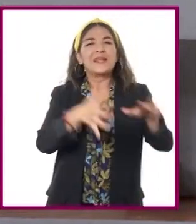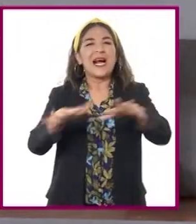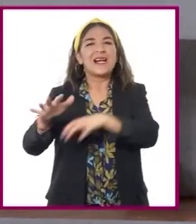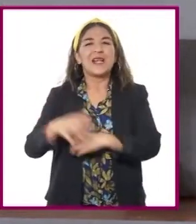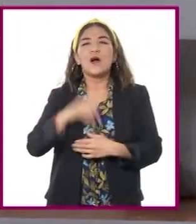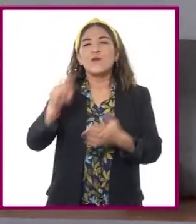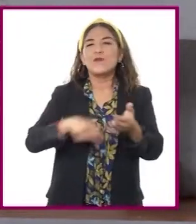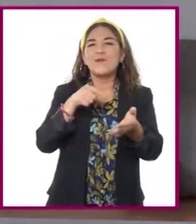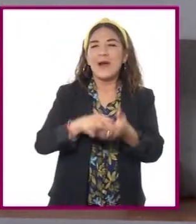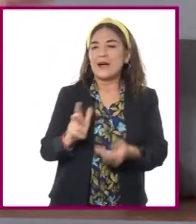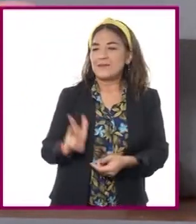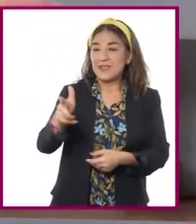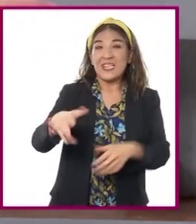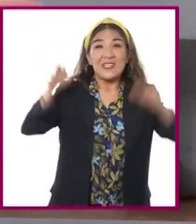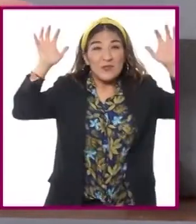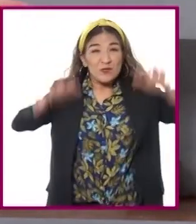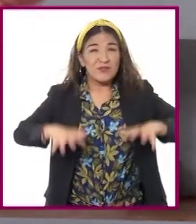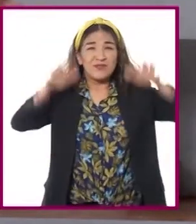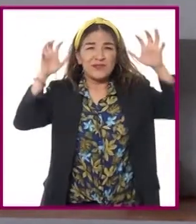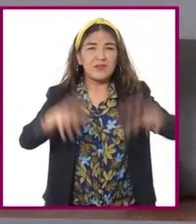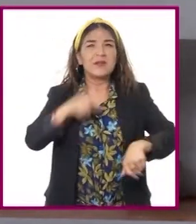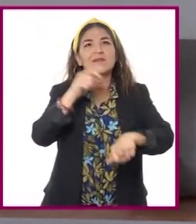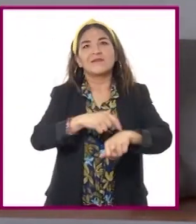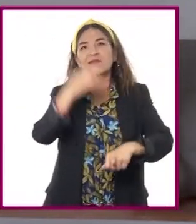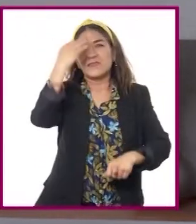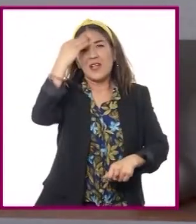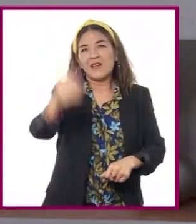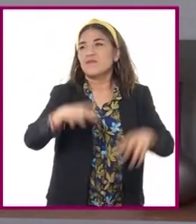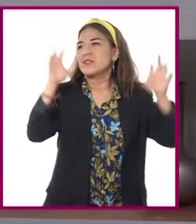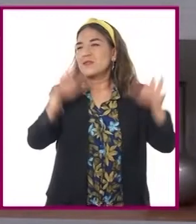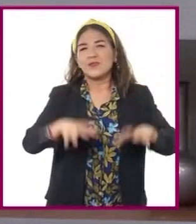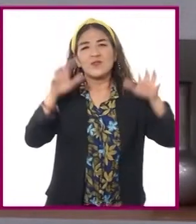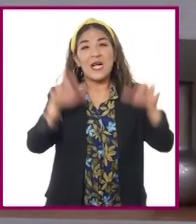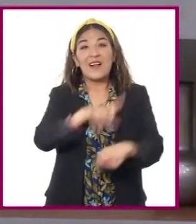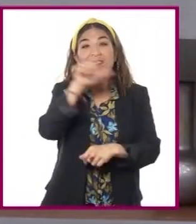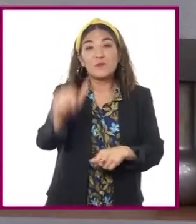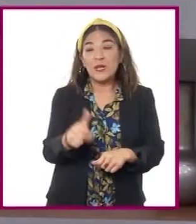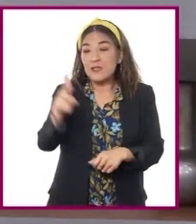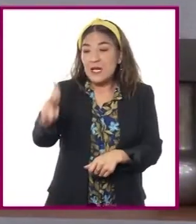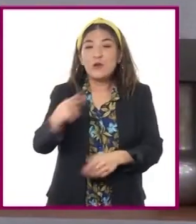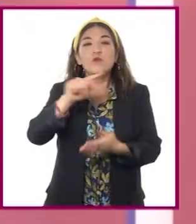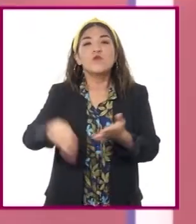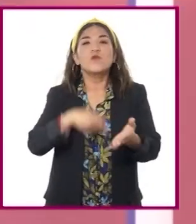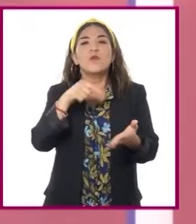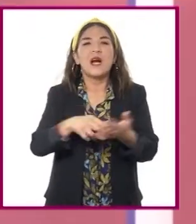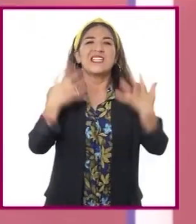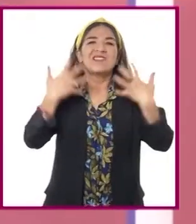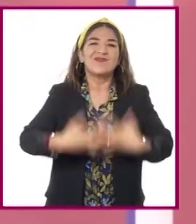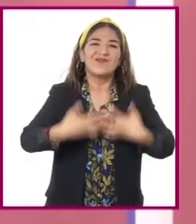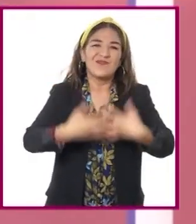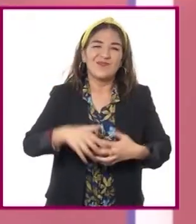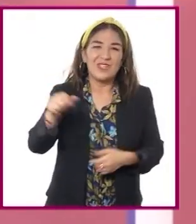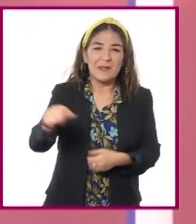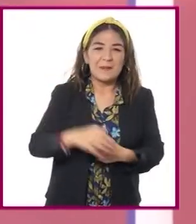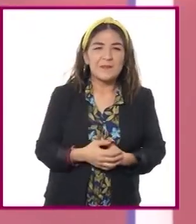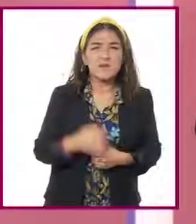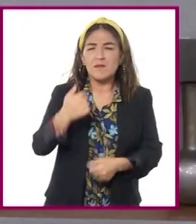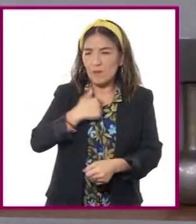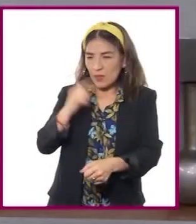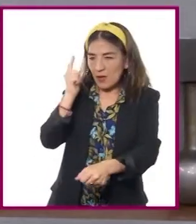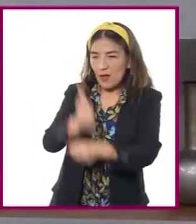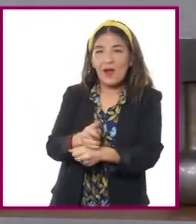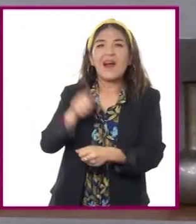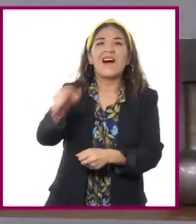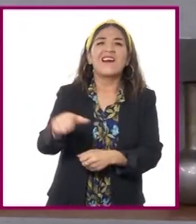ambiente marino. Estuvo lloviendo por mucho tiempo y además lo dejé cerca de una área industrial, donde descubrí que